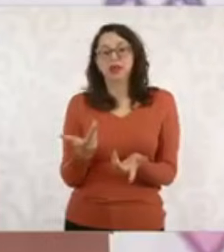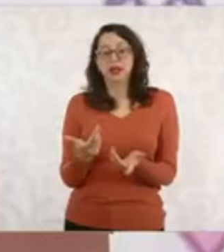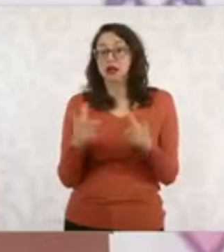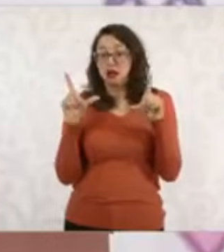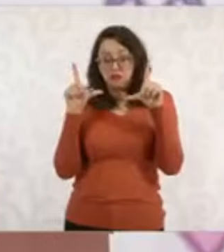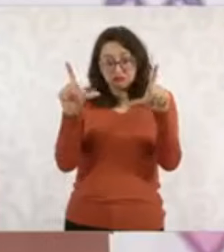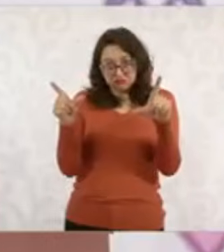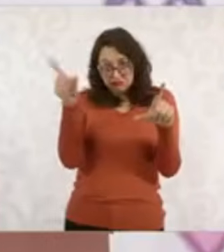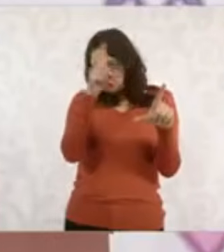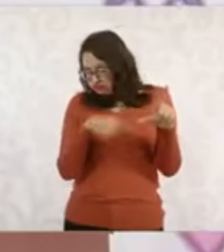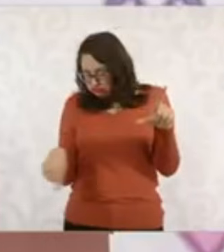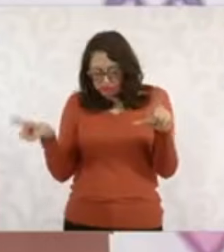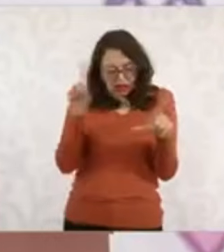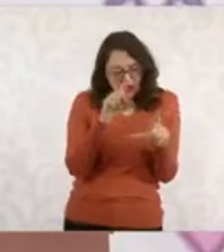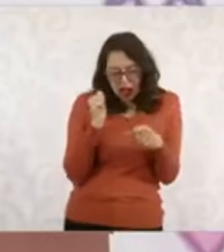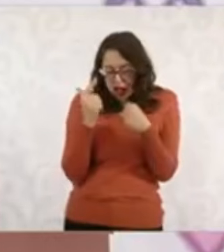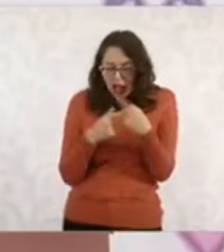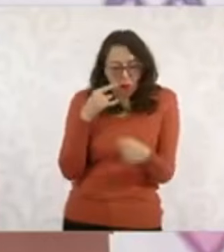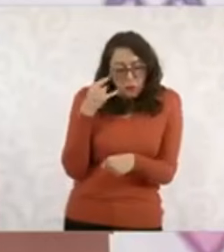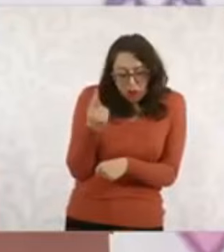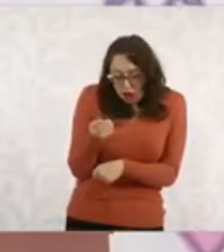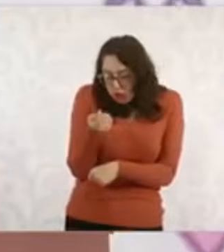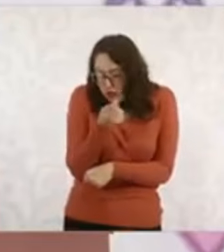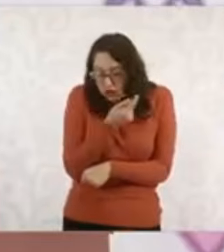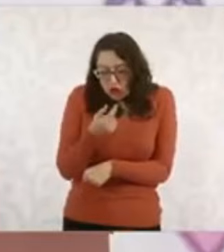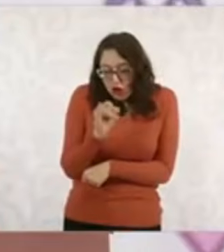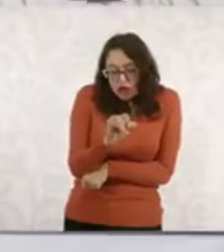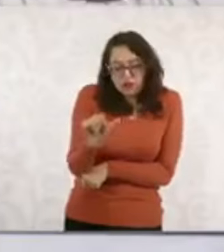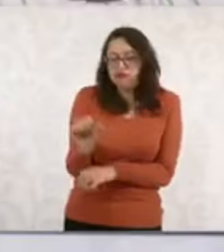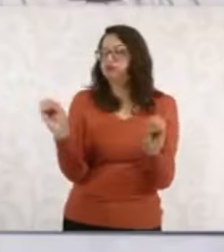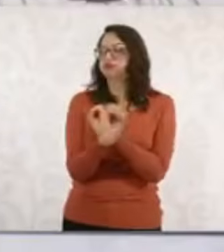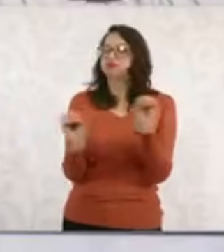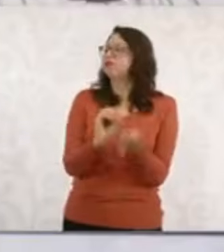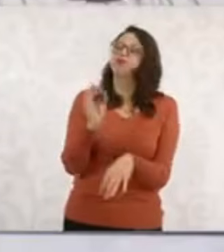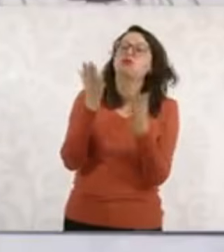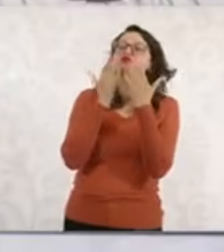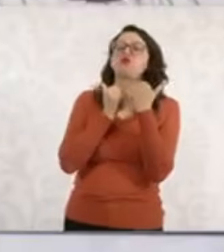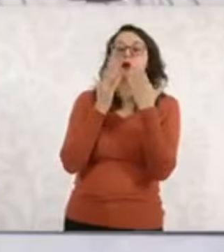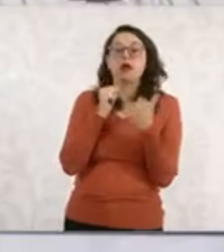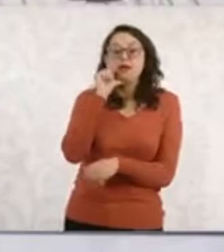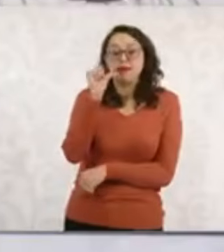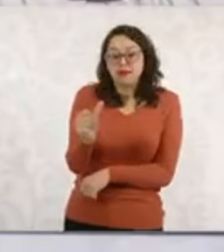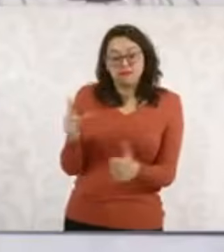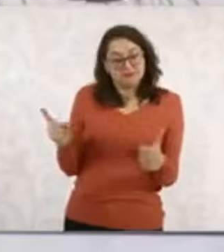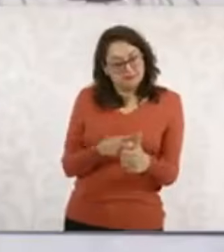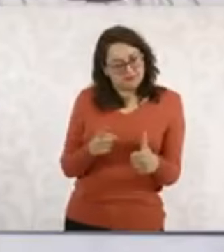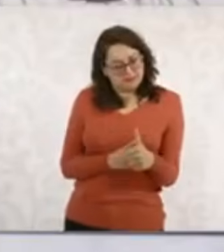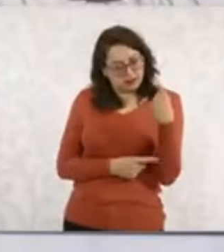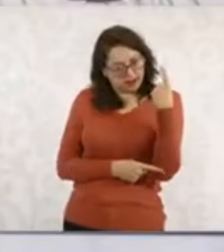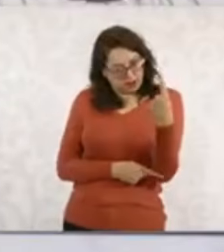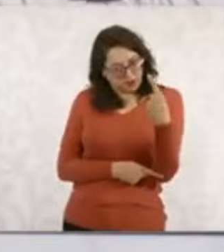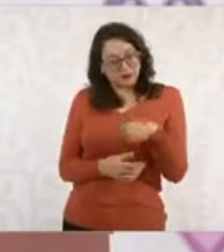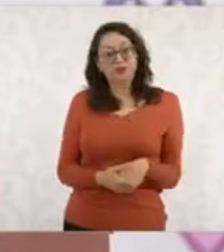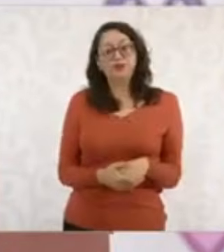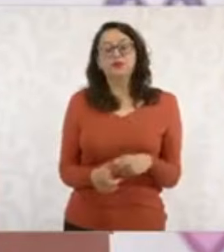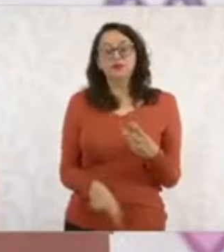no tiene ningún indicativo de que sea inteligencia artificial. Eso es lo primero. Lo